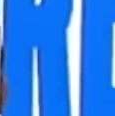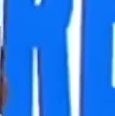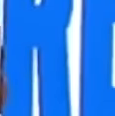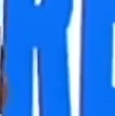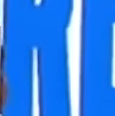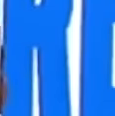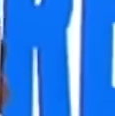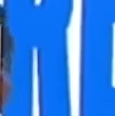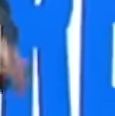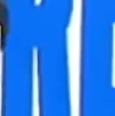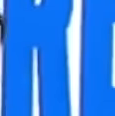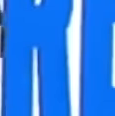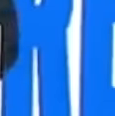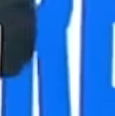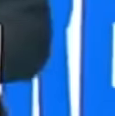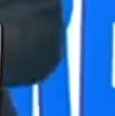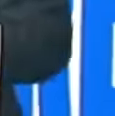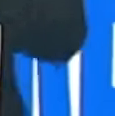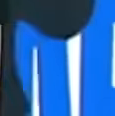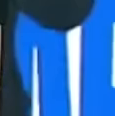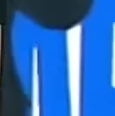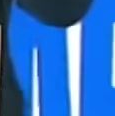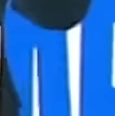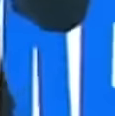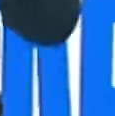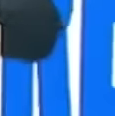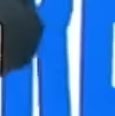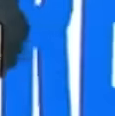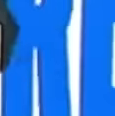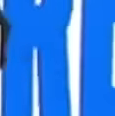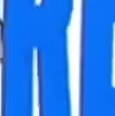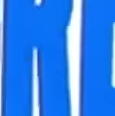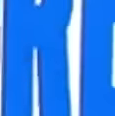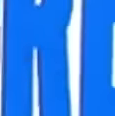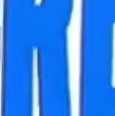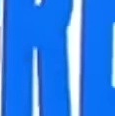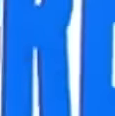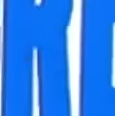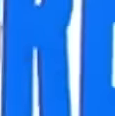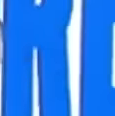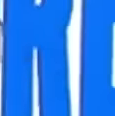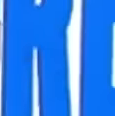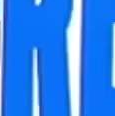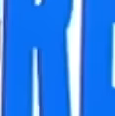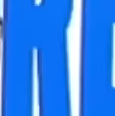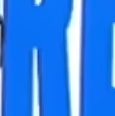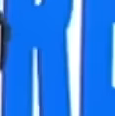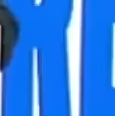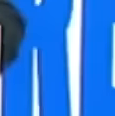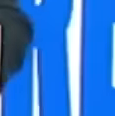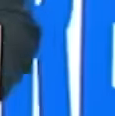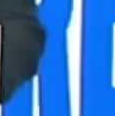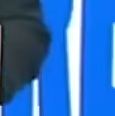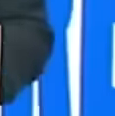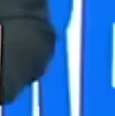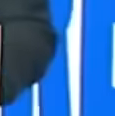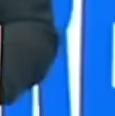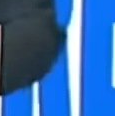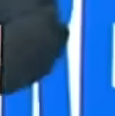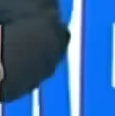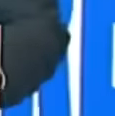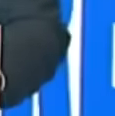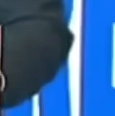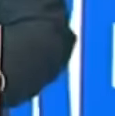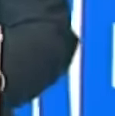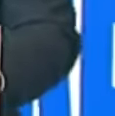llamado Ricardo Hausmann, publicó hasta un trabajo pseudocientífico llamado la hipótesis del cisne negro y el